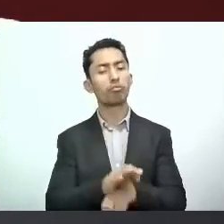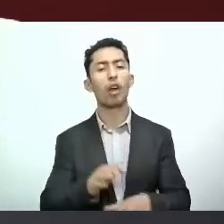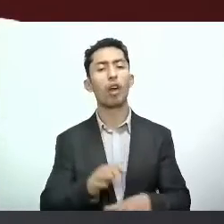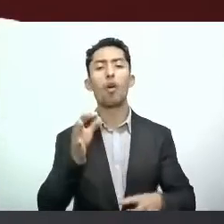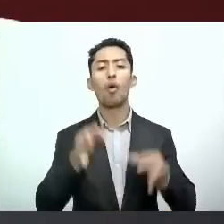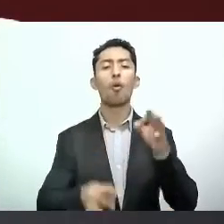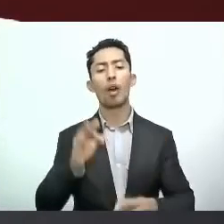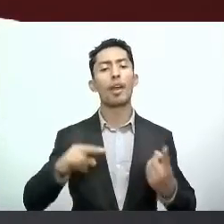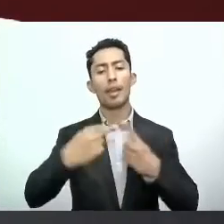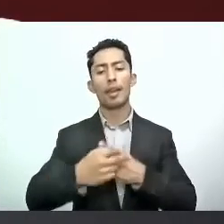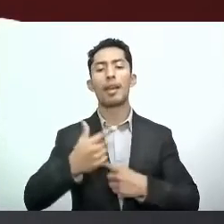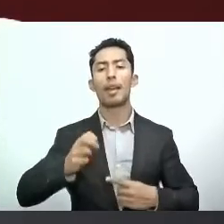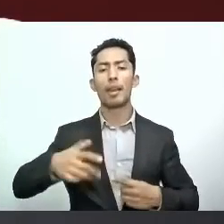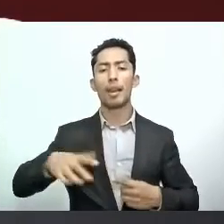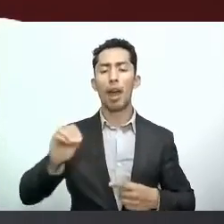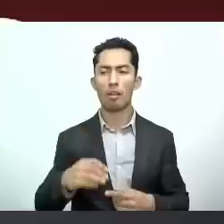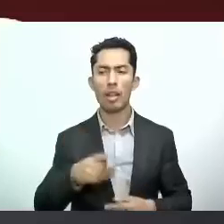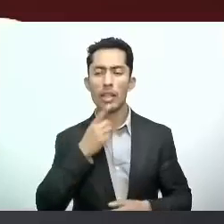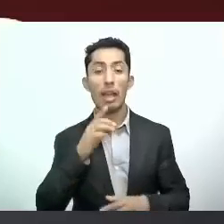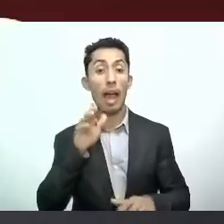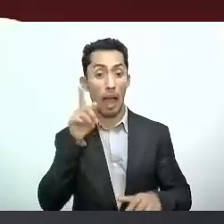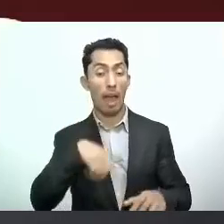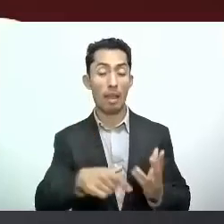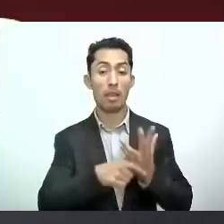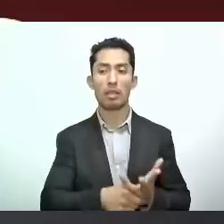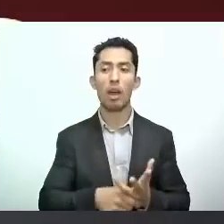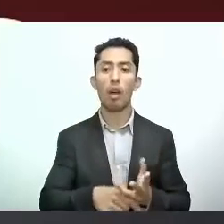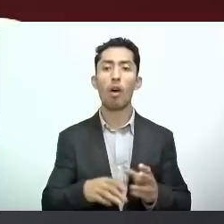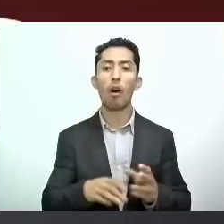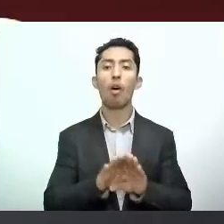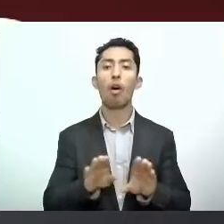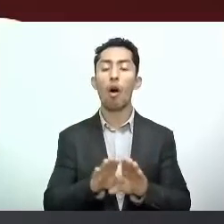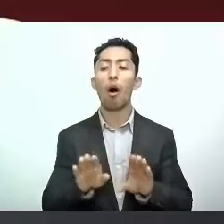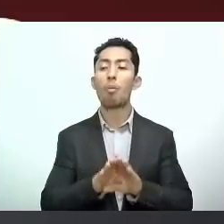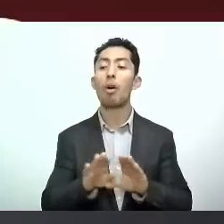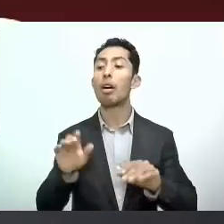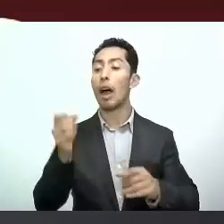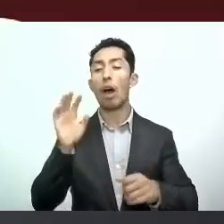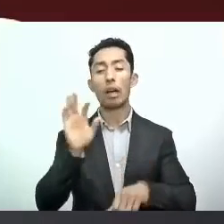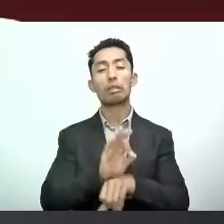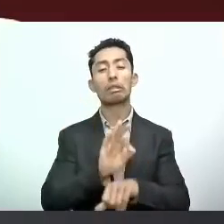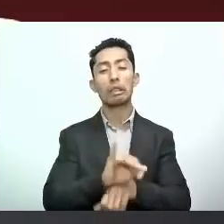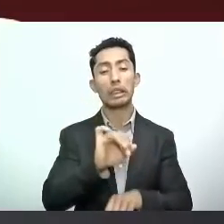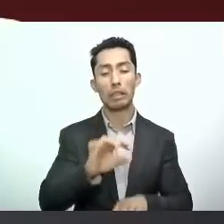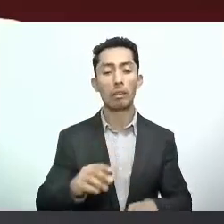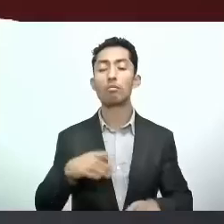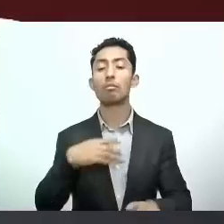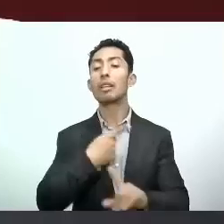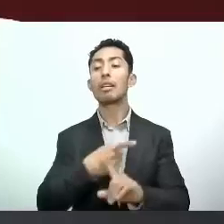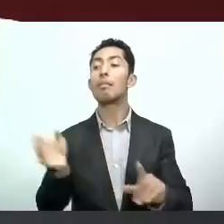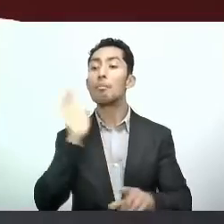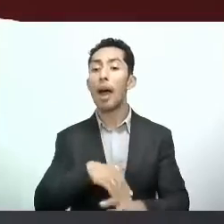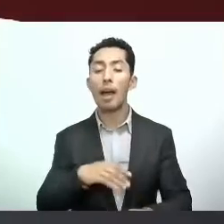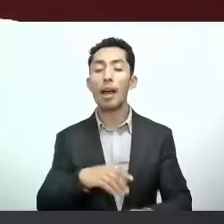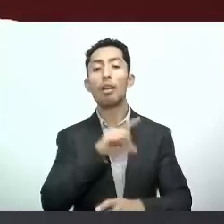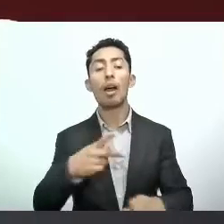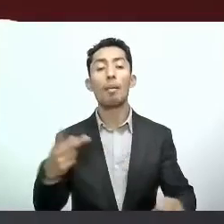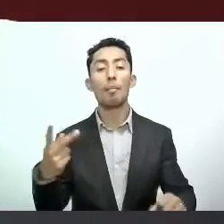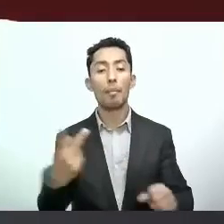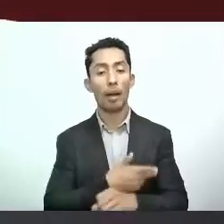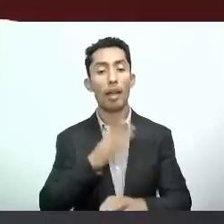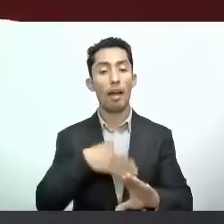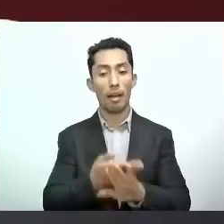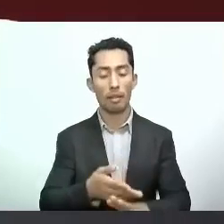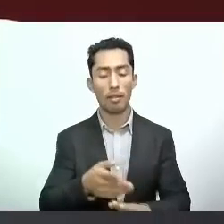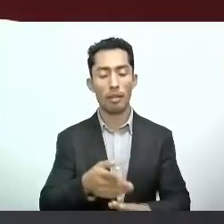de género, entonces estás siendo parcial. Entonces estás rompiendo con la objetividad y eso traía costos para ellas en términos de que